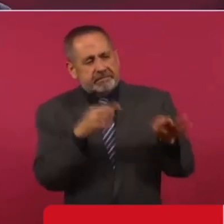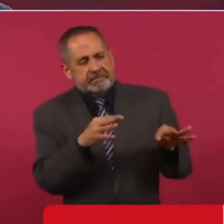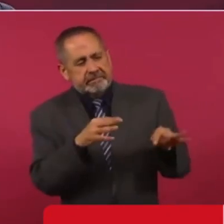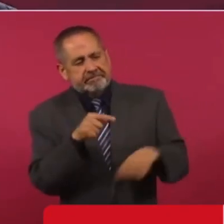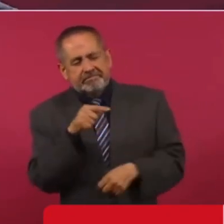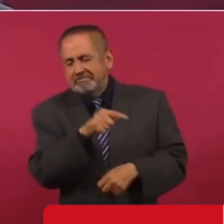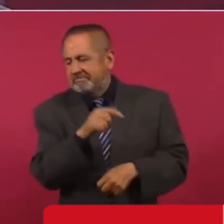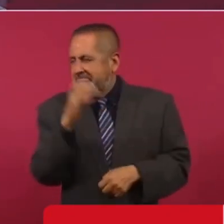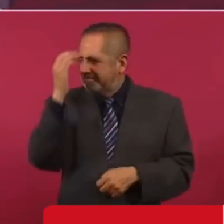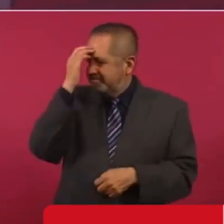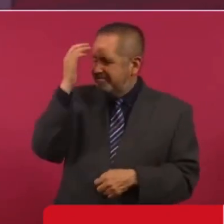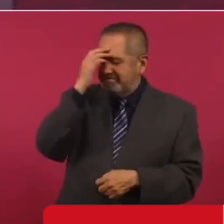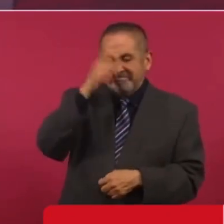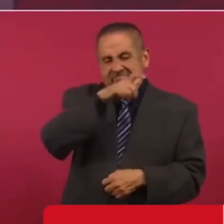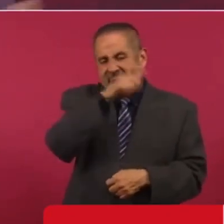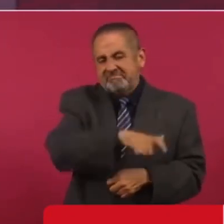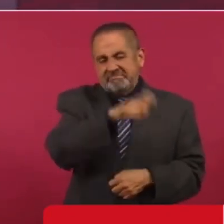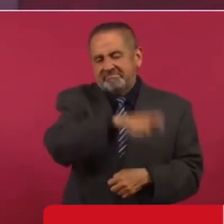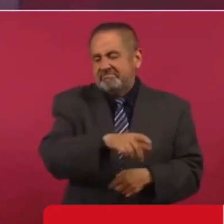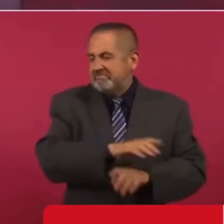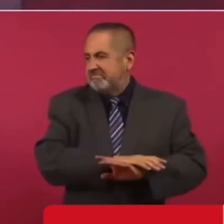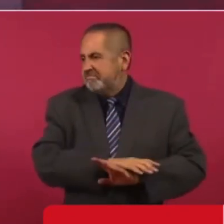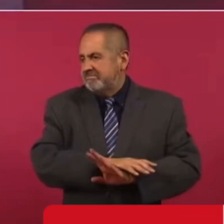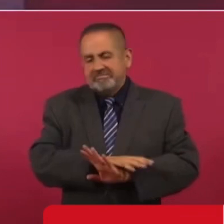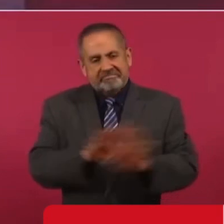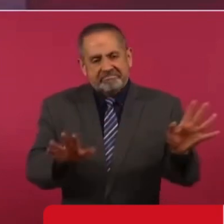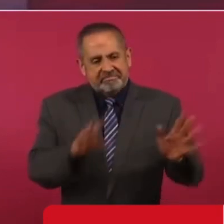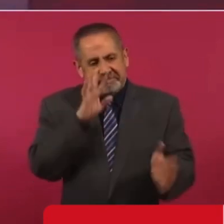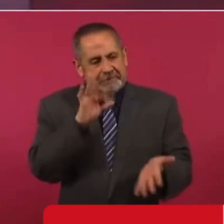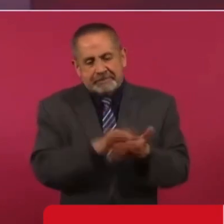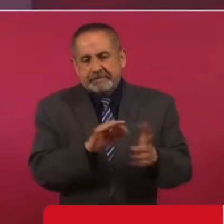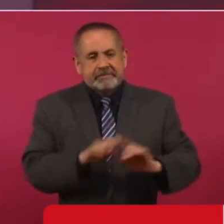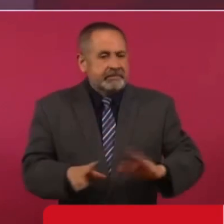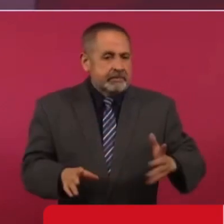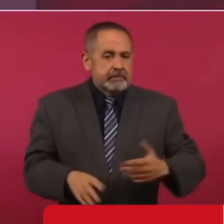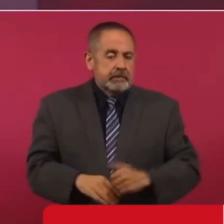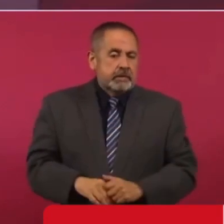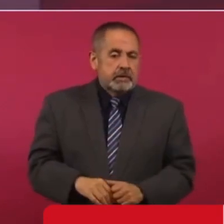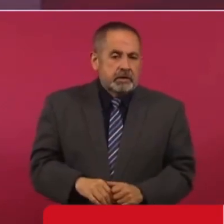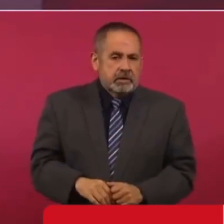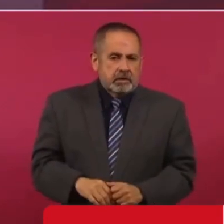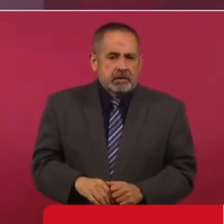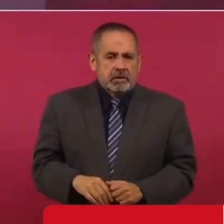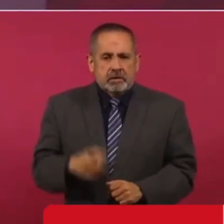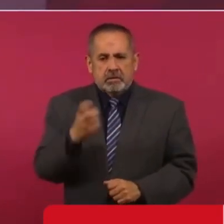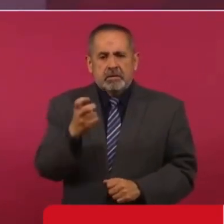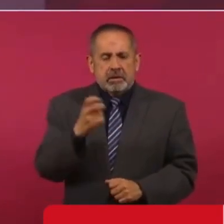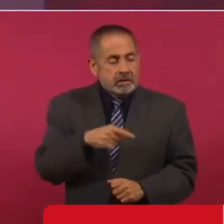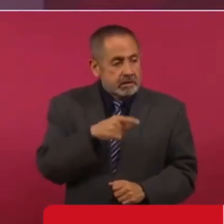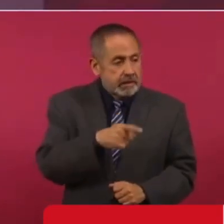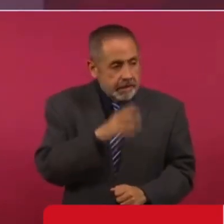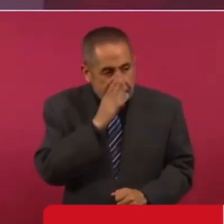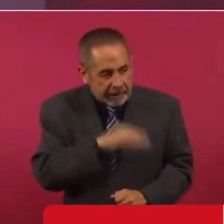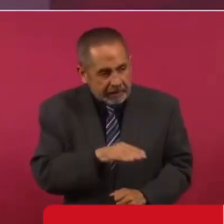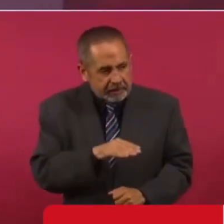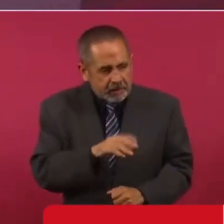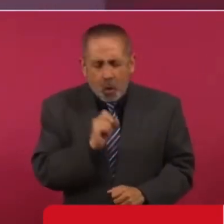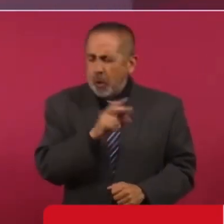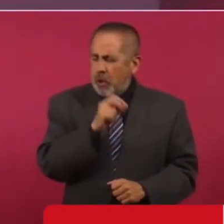expuestos y por eso no hay mal que por bien no